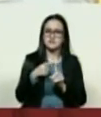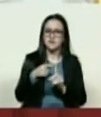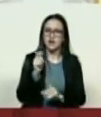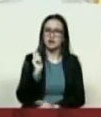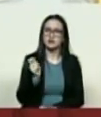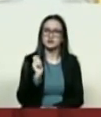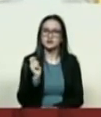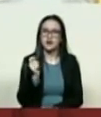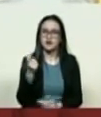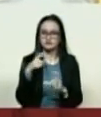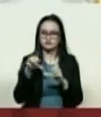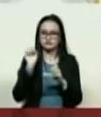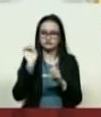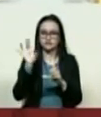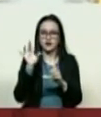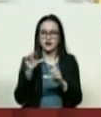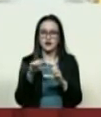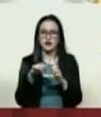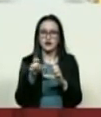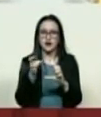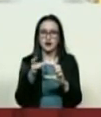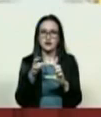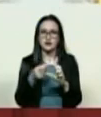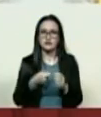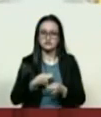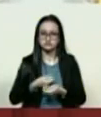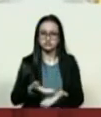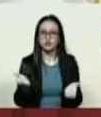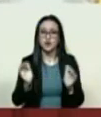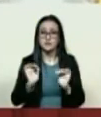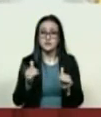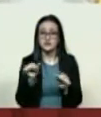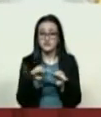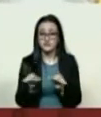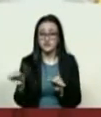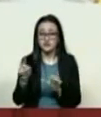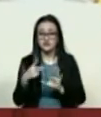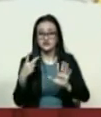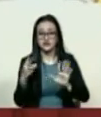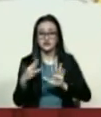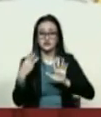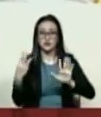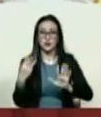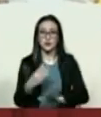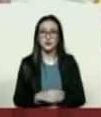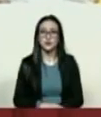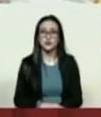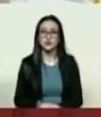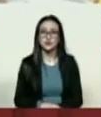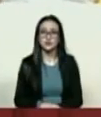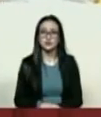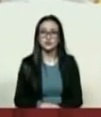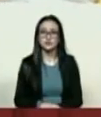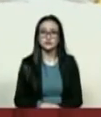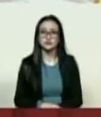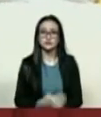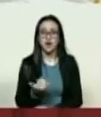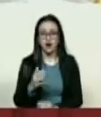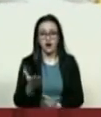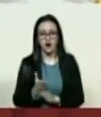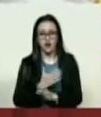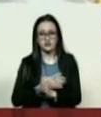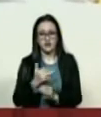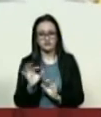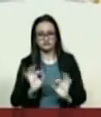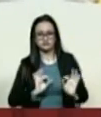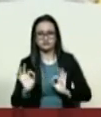es la carnetización, que se inicia este fin de semana 17 y 18. Ya nosotros teníamos planificado